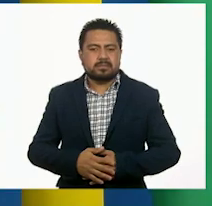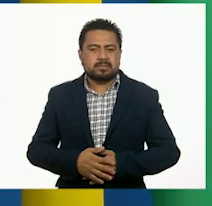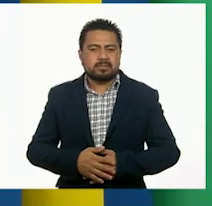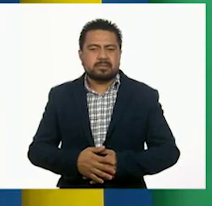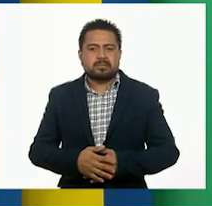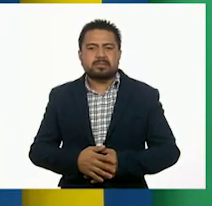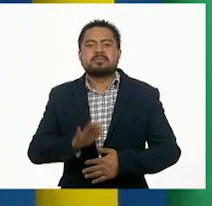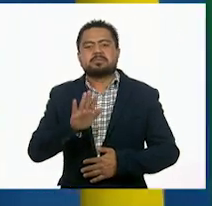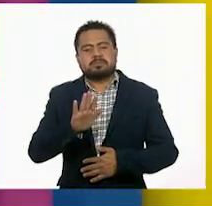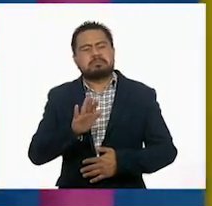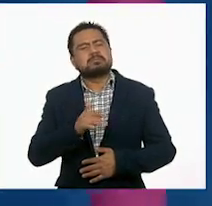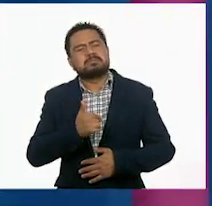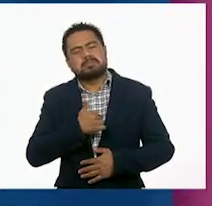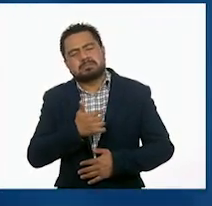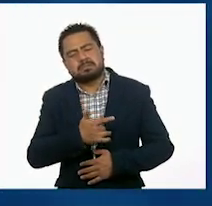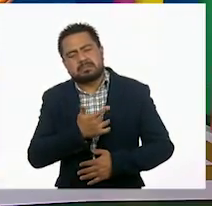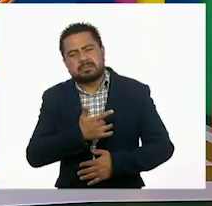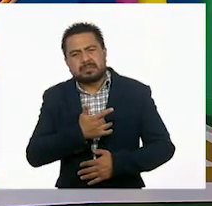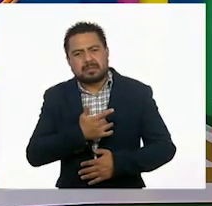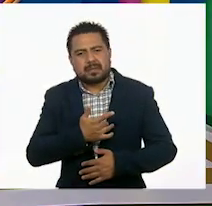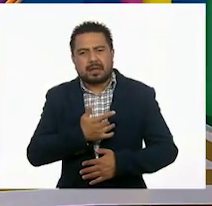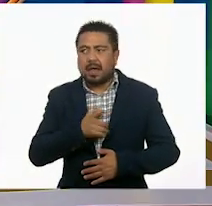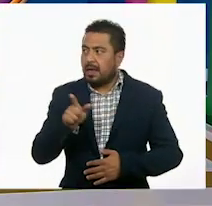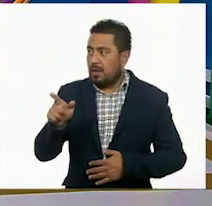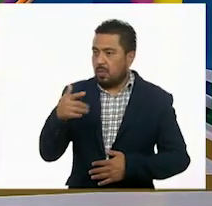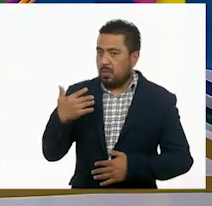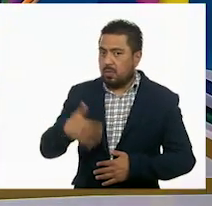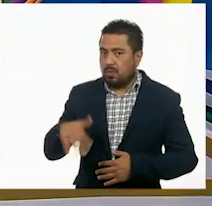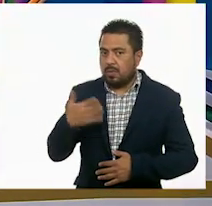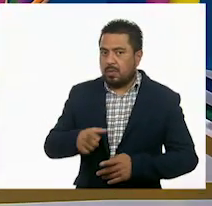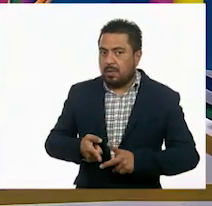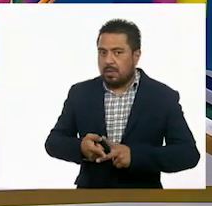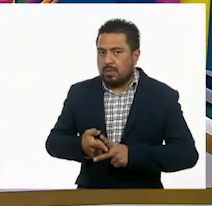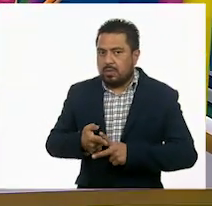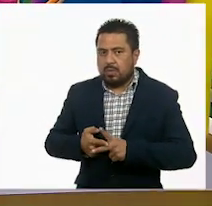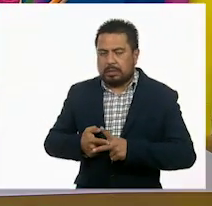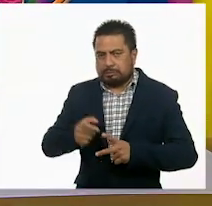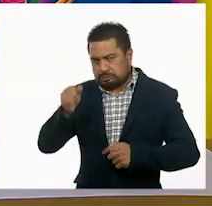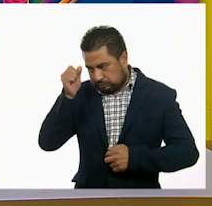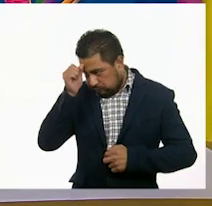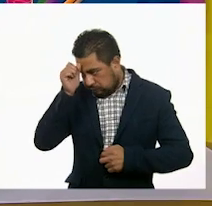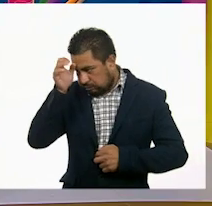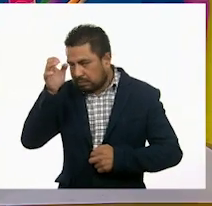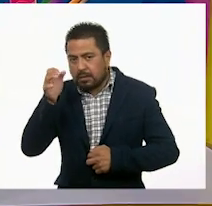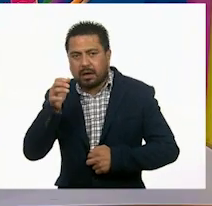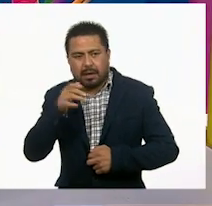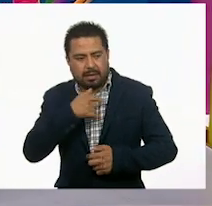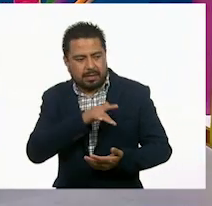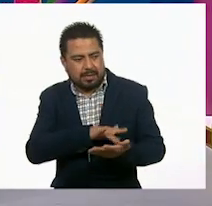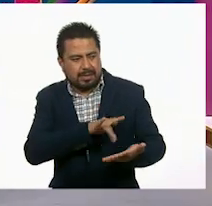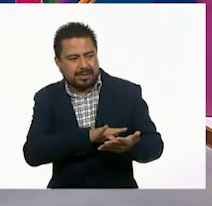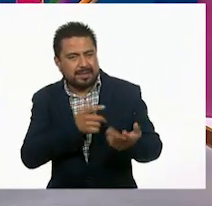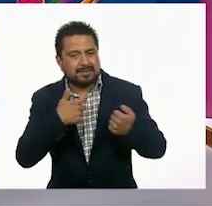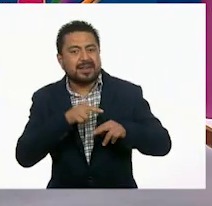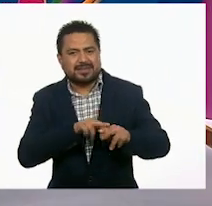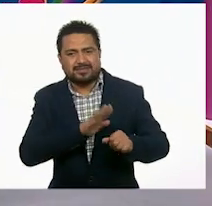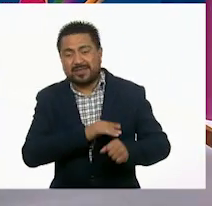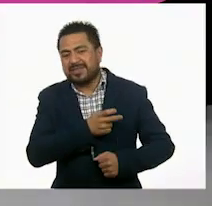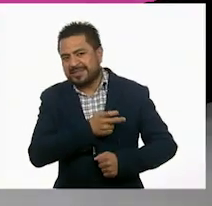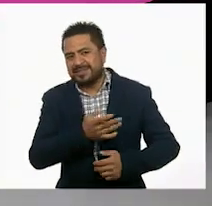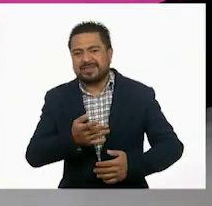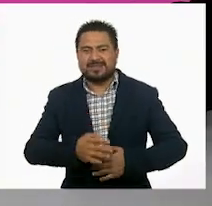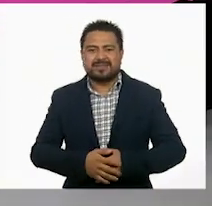Adelante. No, pues, Juan Carlos, eres todo un matemático. Ay, es que estoy aprendiendo bien de usted, maestro. Muy